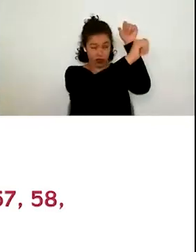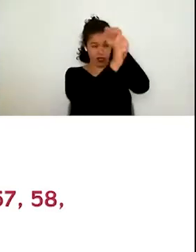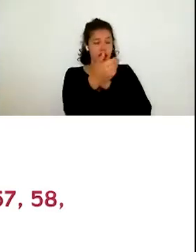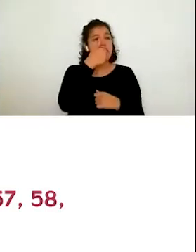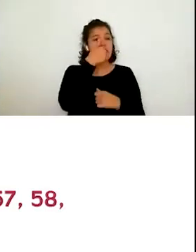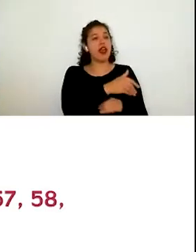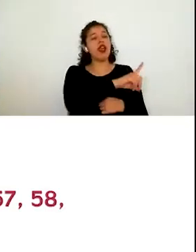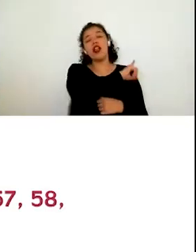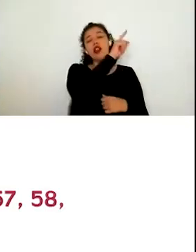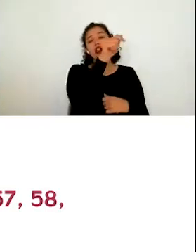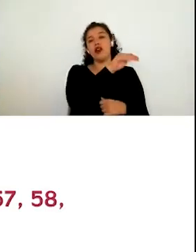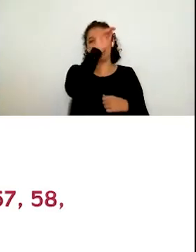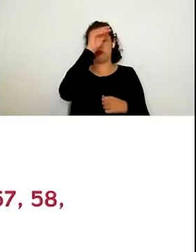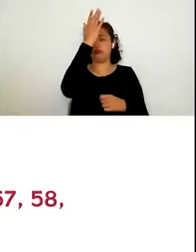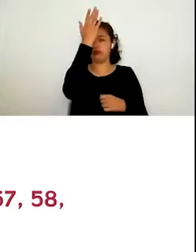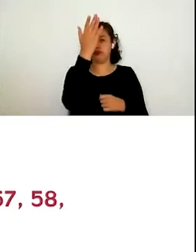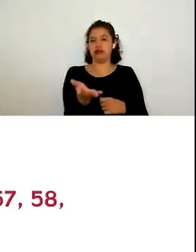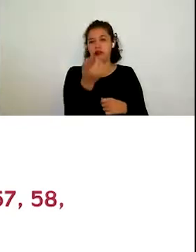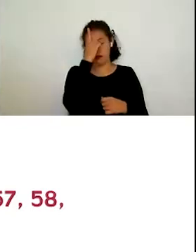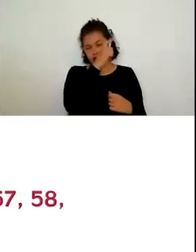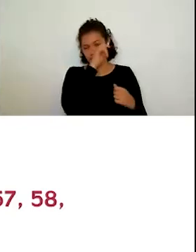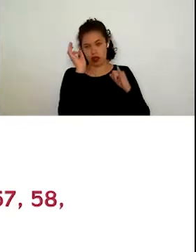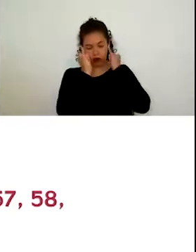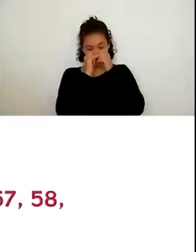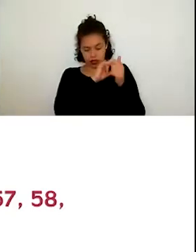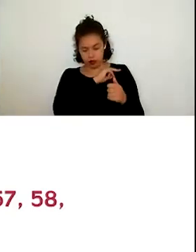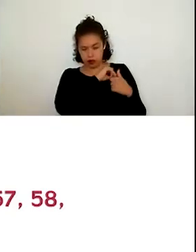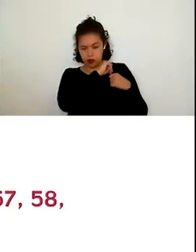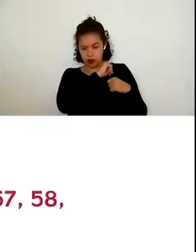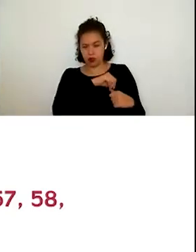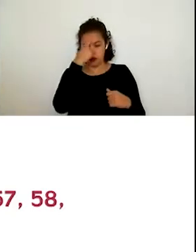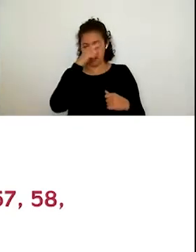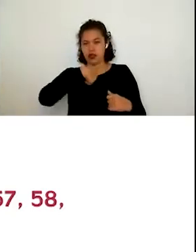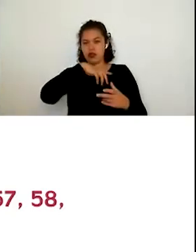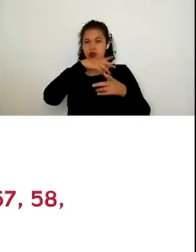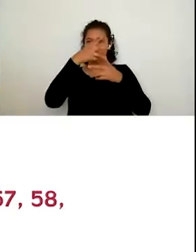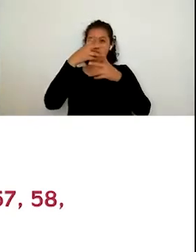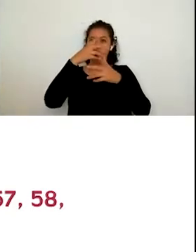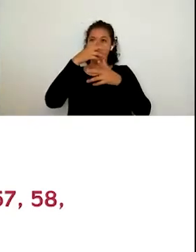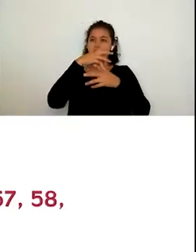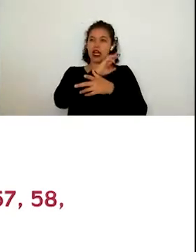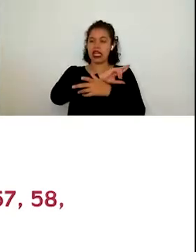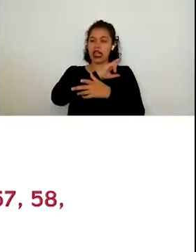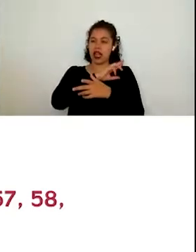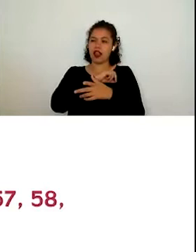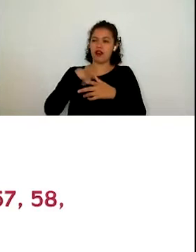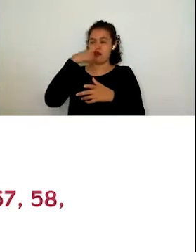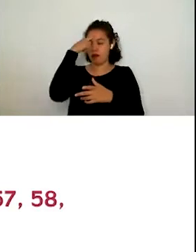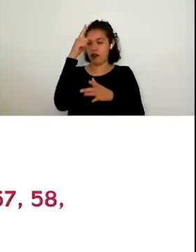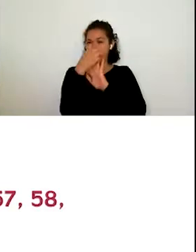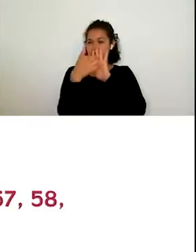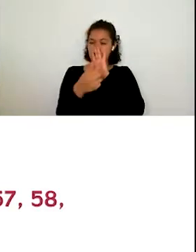a solicitud, a la autorización de la Junta de Asistencia Privada, pero deben cumplir ciertos